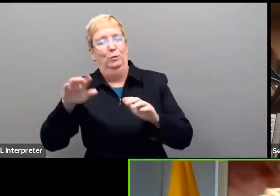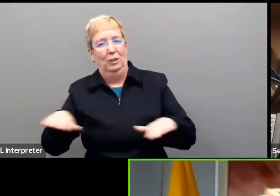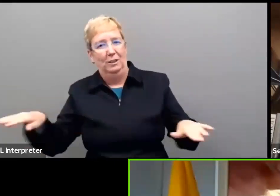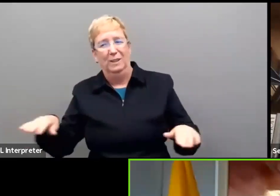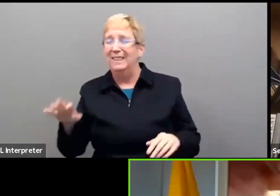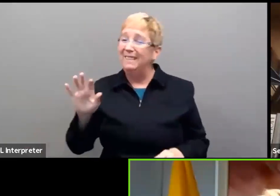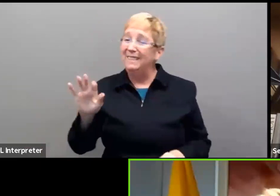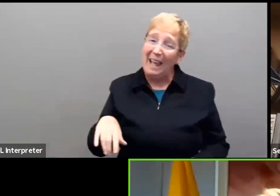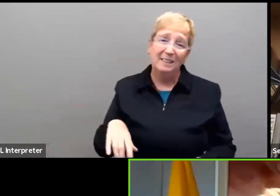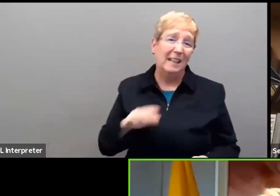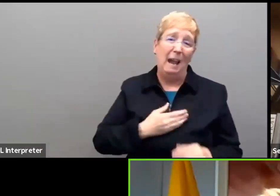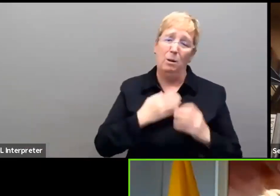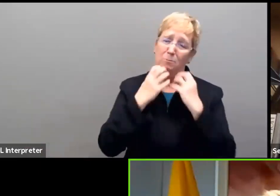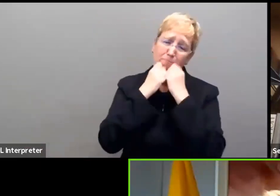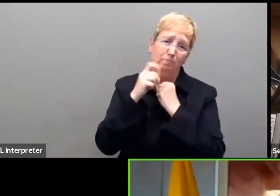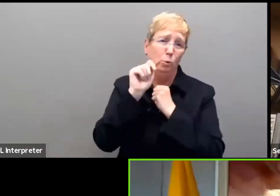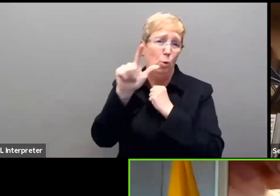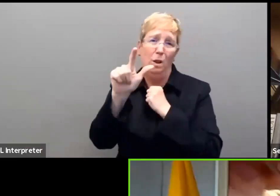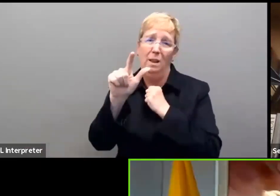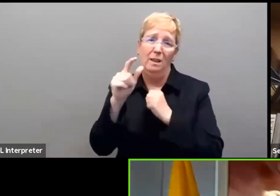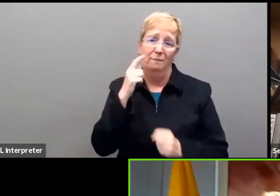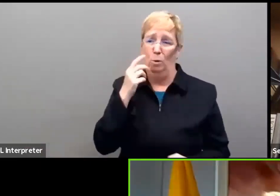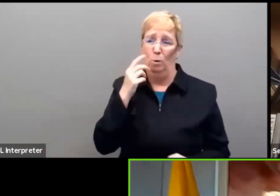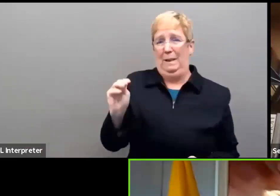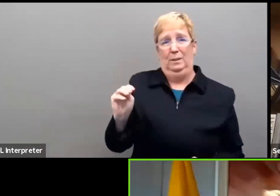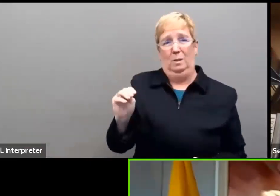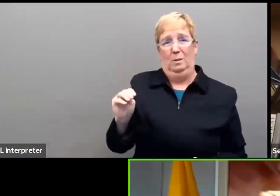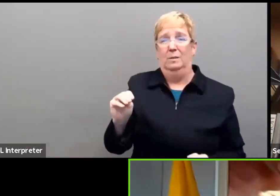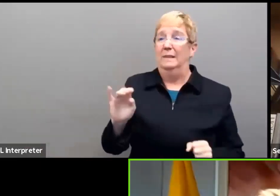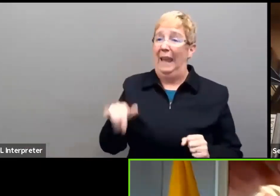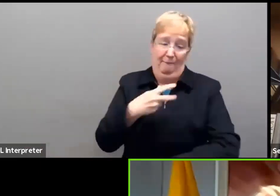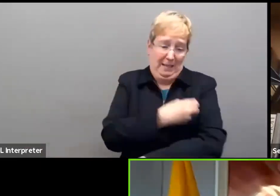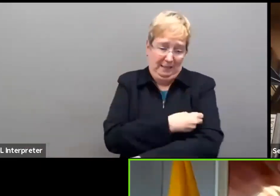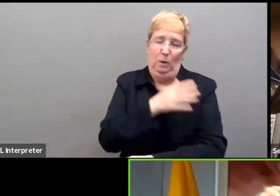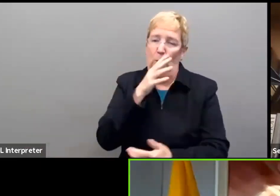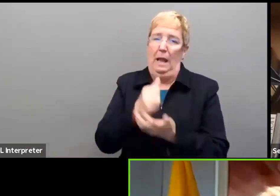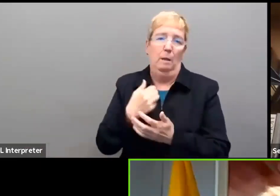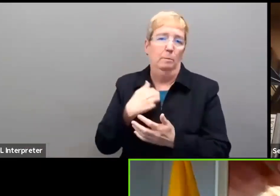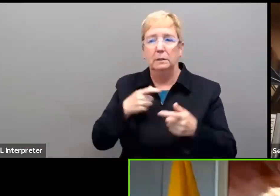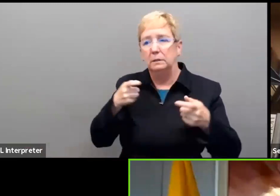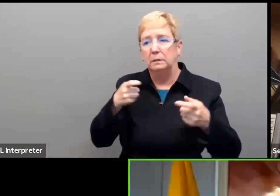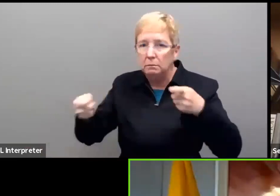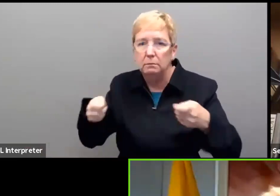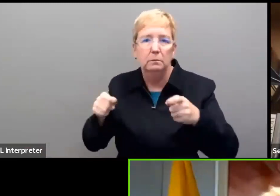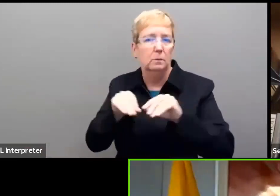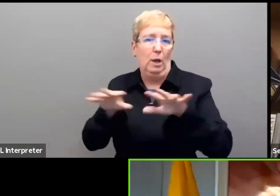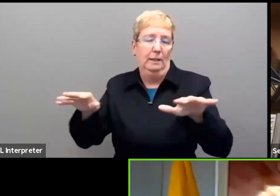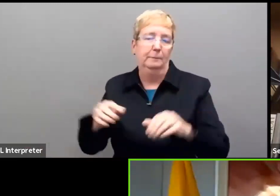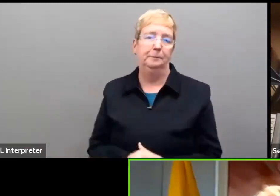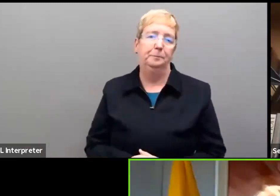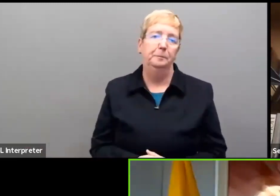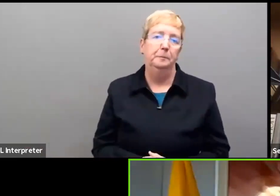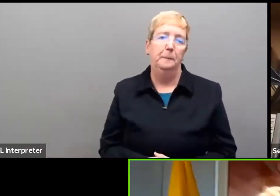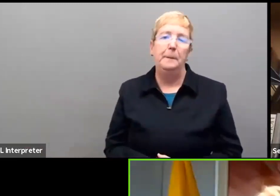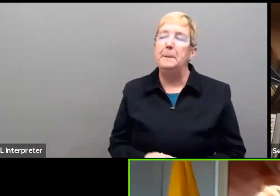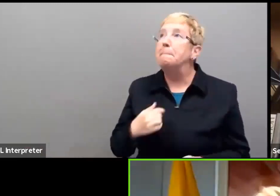implementar los programas de mayor seguridad posible. No queremos eh, alejarnos de lo que sería